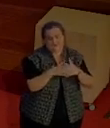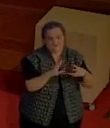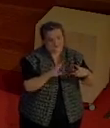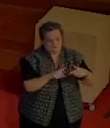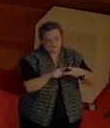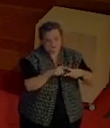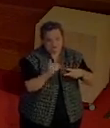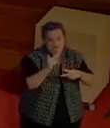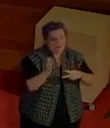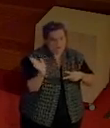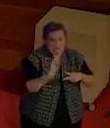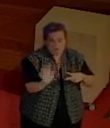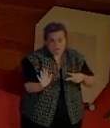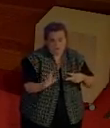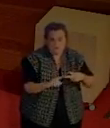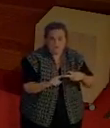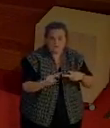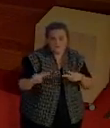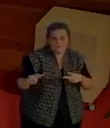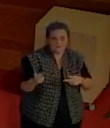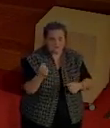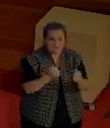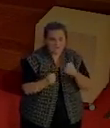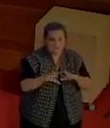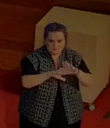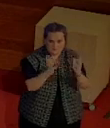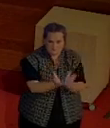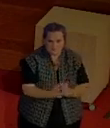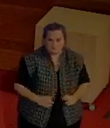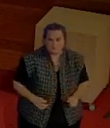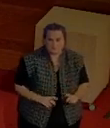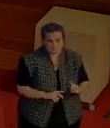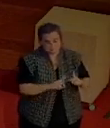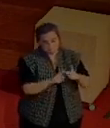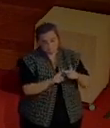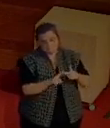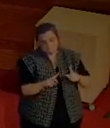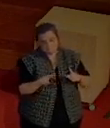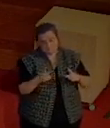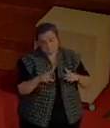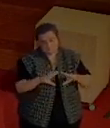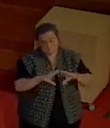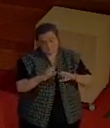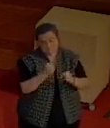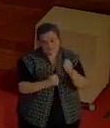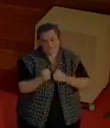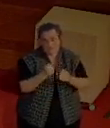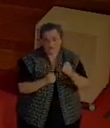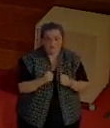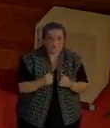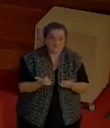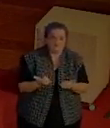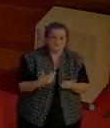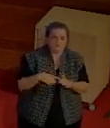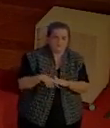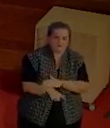por eso decía antes segunda economía mundial segunda economía que si me voy un poco más allá como nos gusta a los economistas a veces jugar